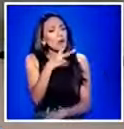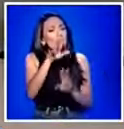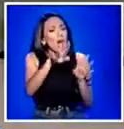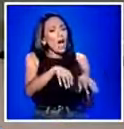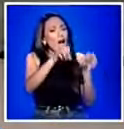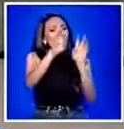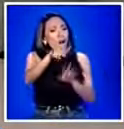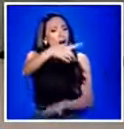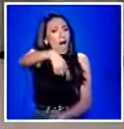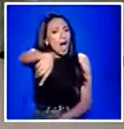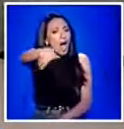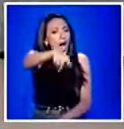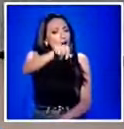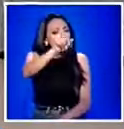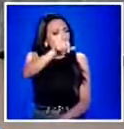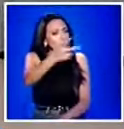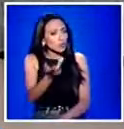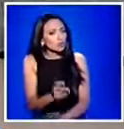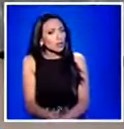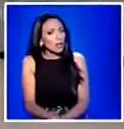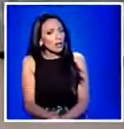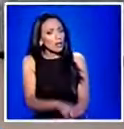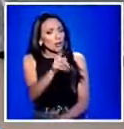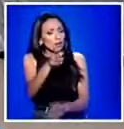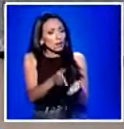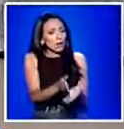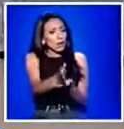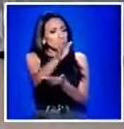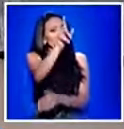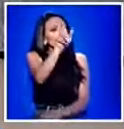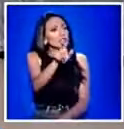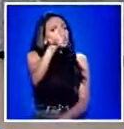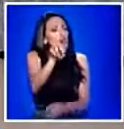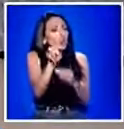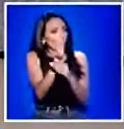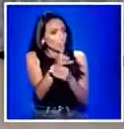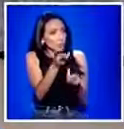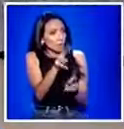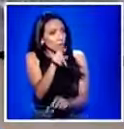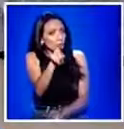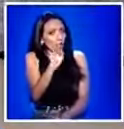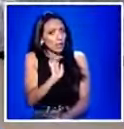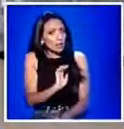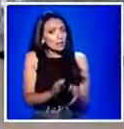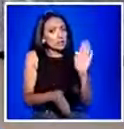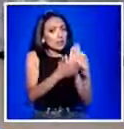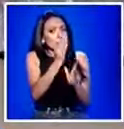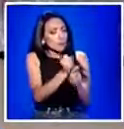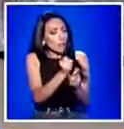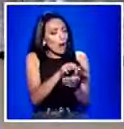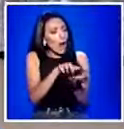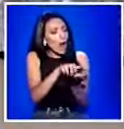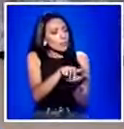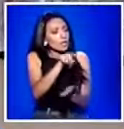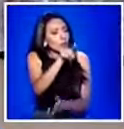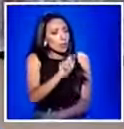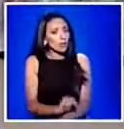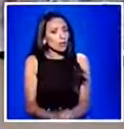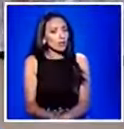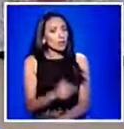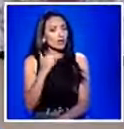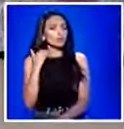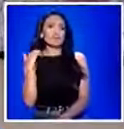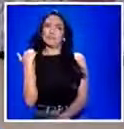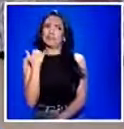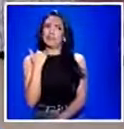abandono en ese sector. O sea, es un pasaje. Ahí estamos viendo a varios vecinos que se trasladan a su trabajo por esa ruta, pero vemos que hay un